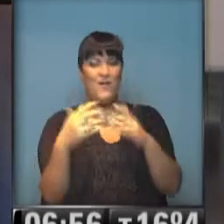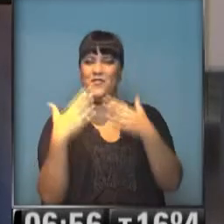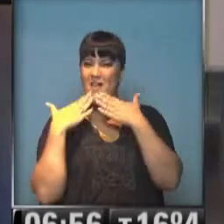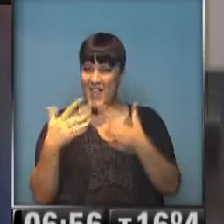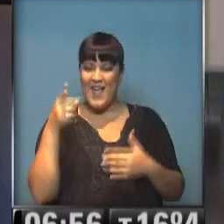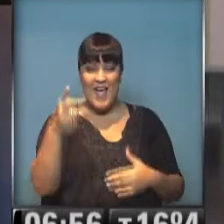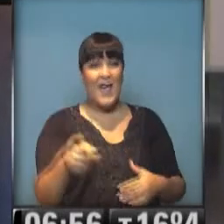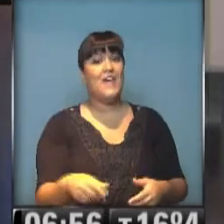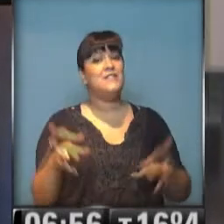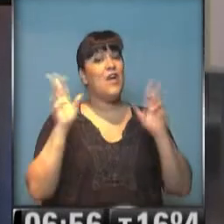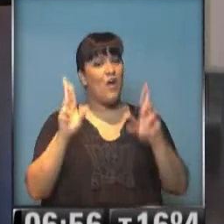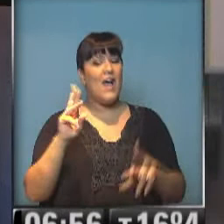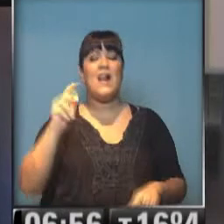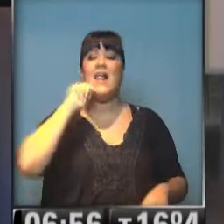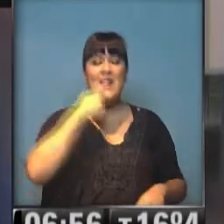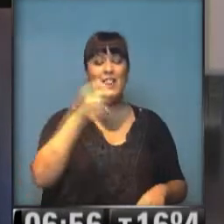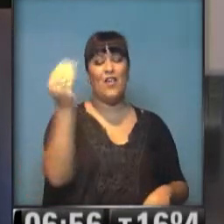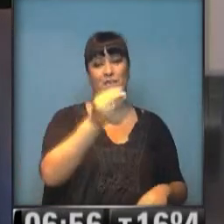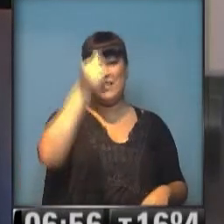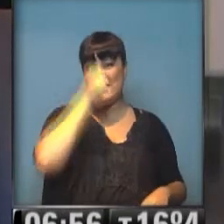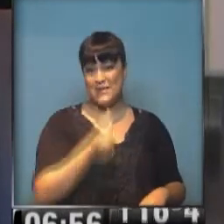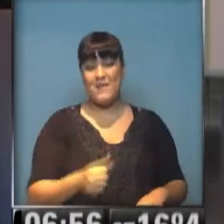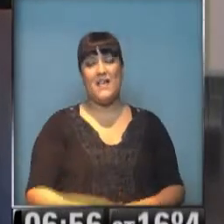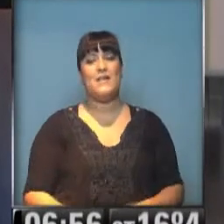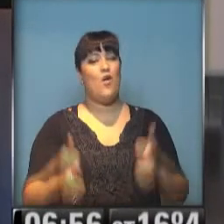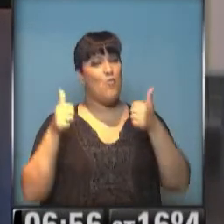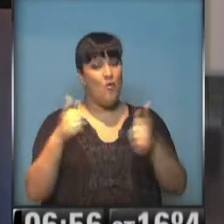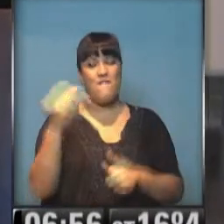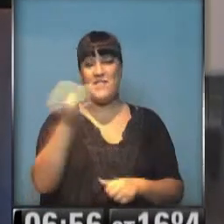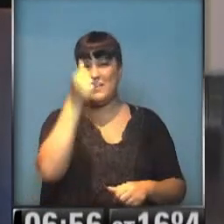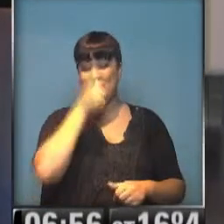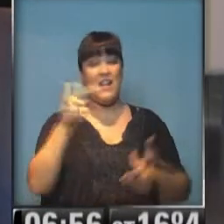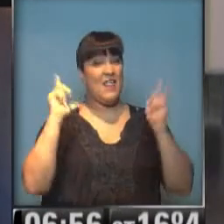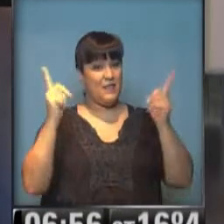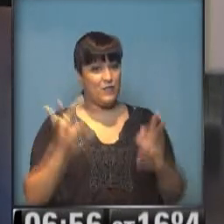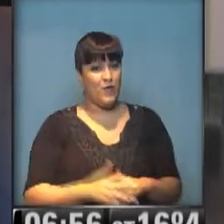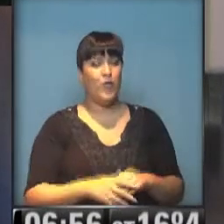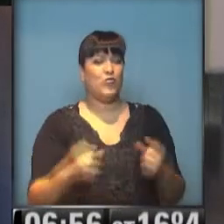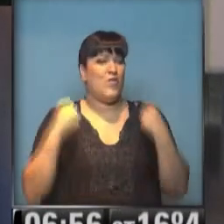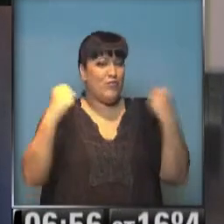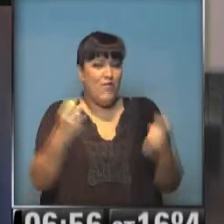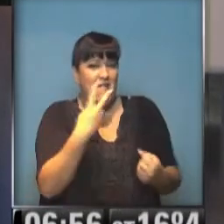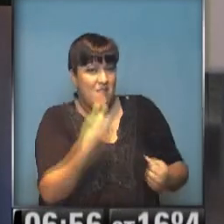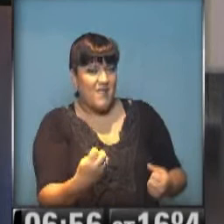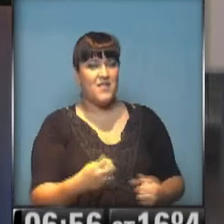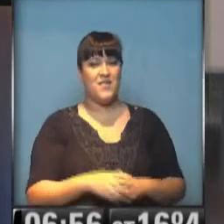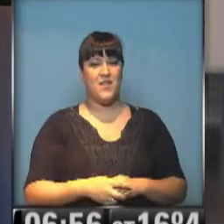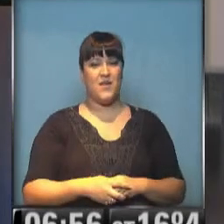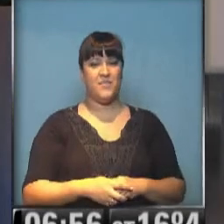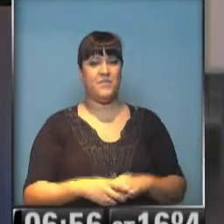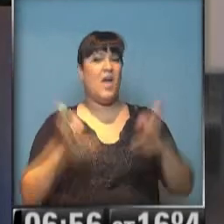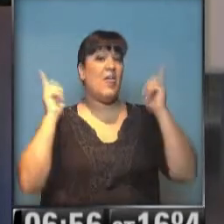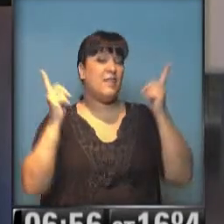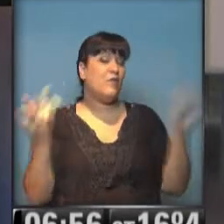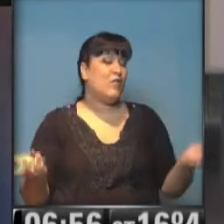Que tengas un lindo, lindo fin de semana. Lindísimo, disfrútalo. Con buena energía y vamos a disfrutar lo